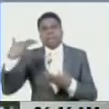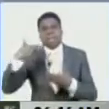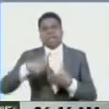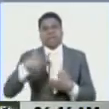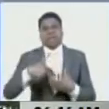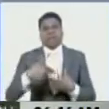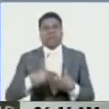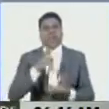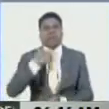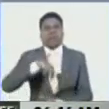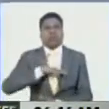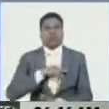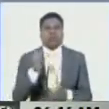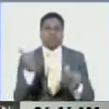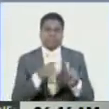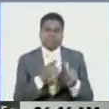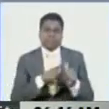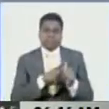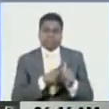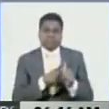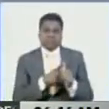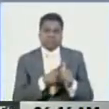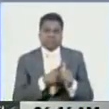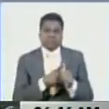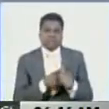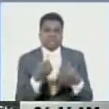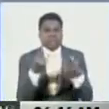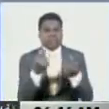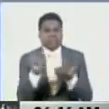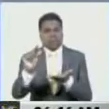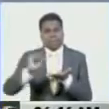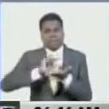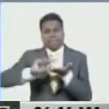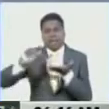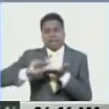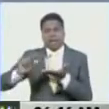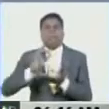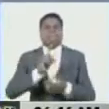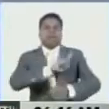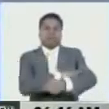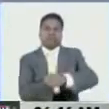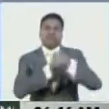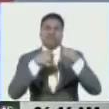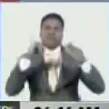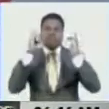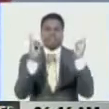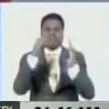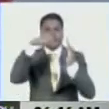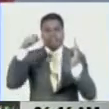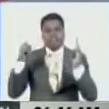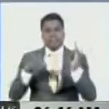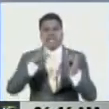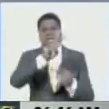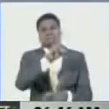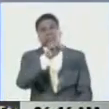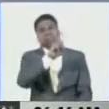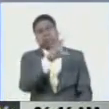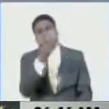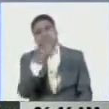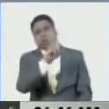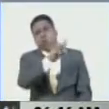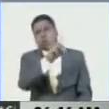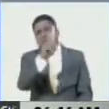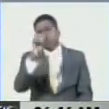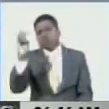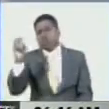que tenemos nosotros como principal fuente energética del planeta en los próximos 100, 200 años y que ahora es parte del